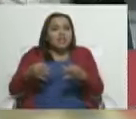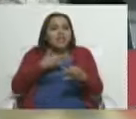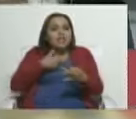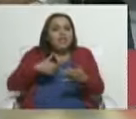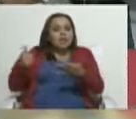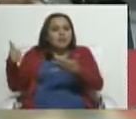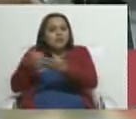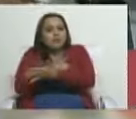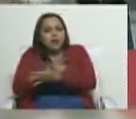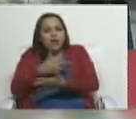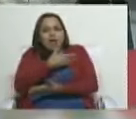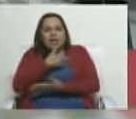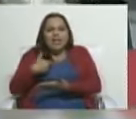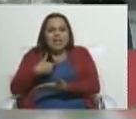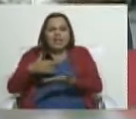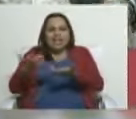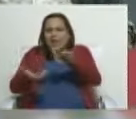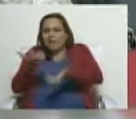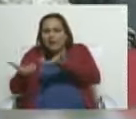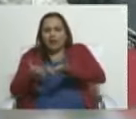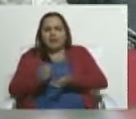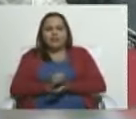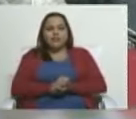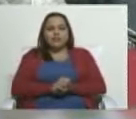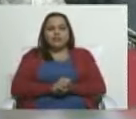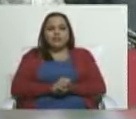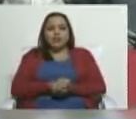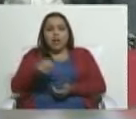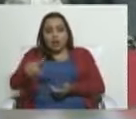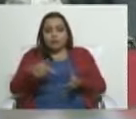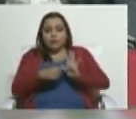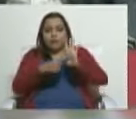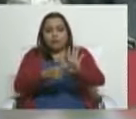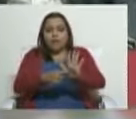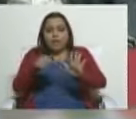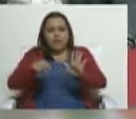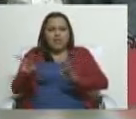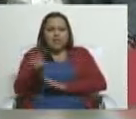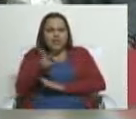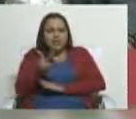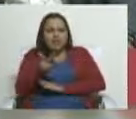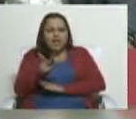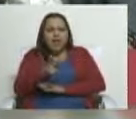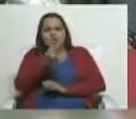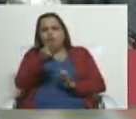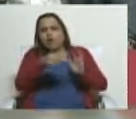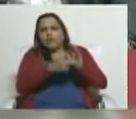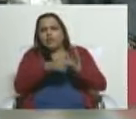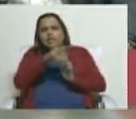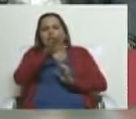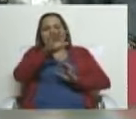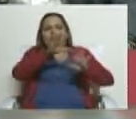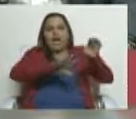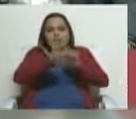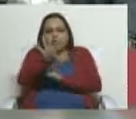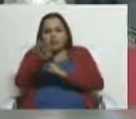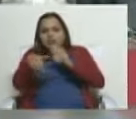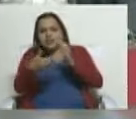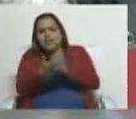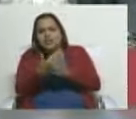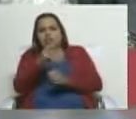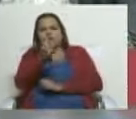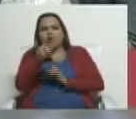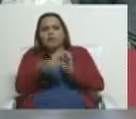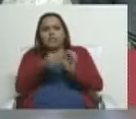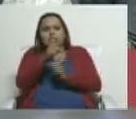eliminarlo, busca quemarlo, y eso es lo que te ejemplifica lo que aquí en Venezuela sucedió entre 2014 y 2017.